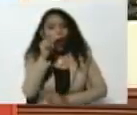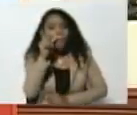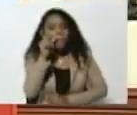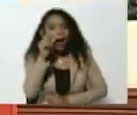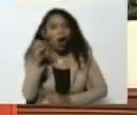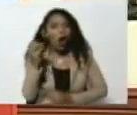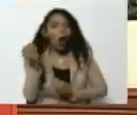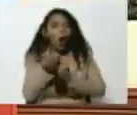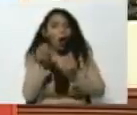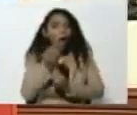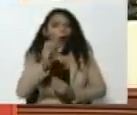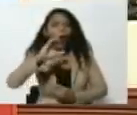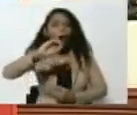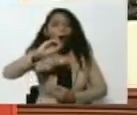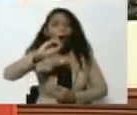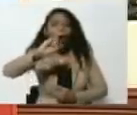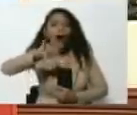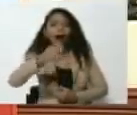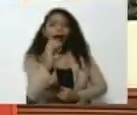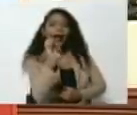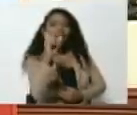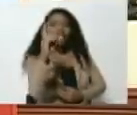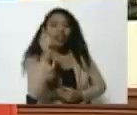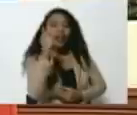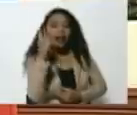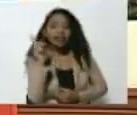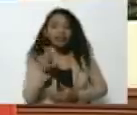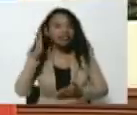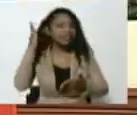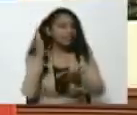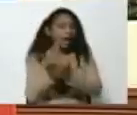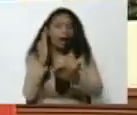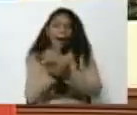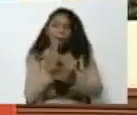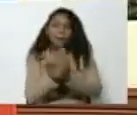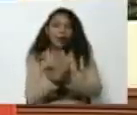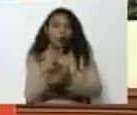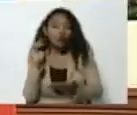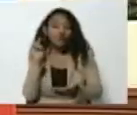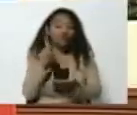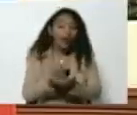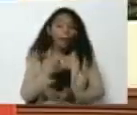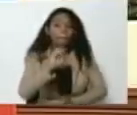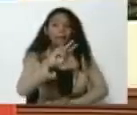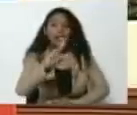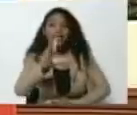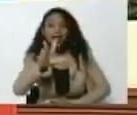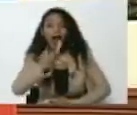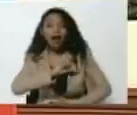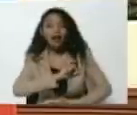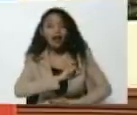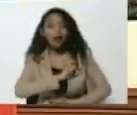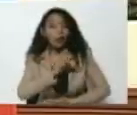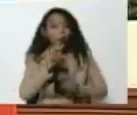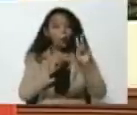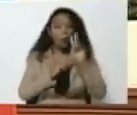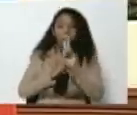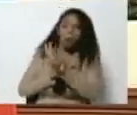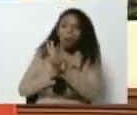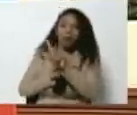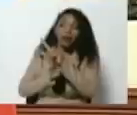Fabricio Ojeda. Y siempre, cuando llega el 23 de enero y vemos ese